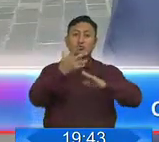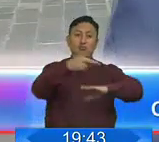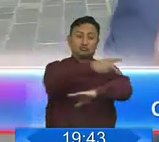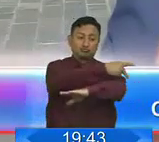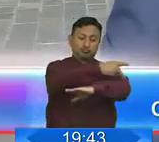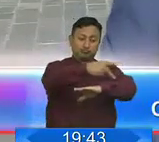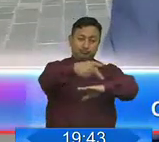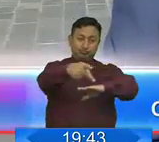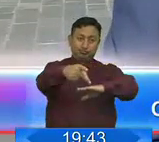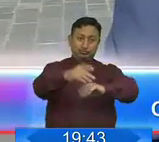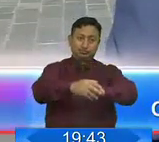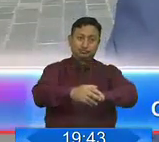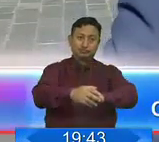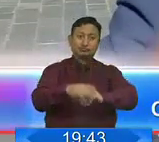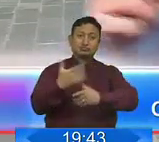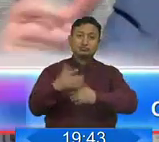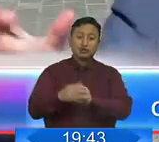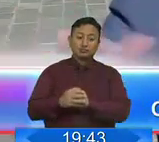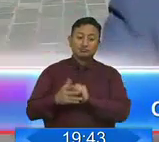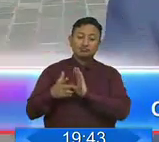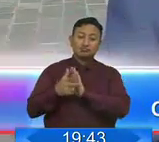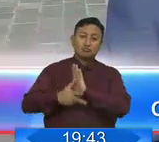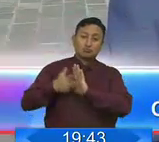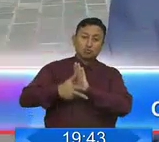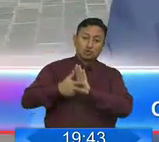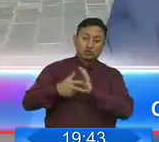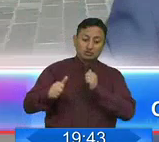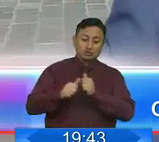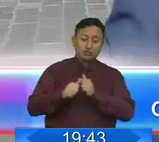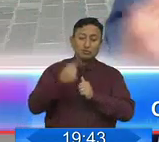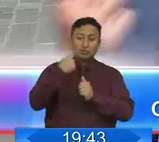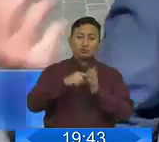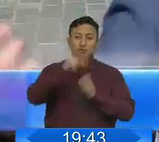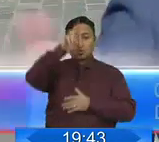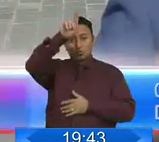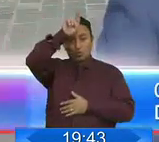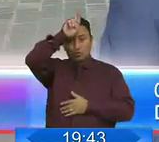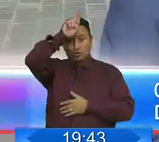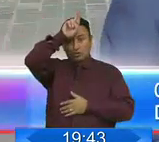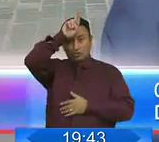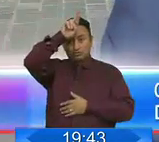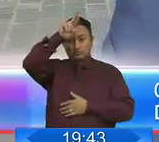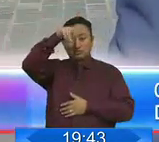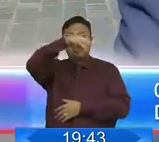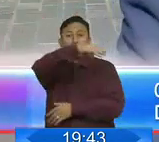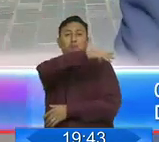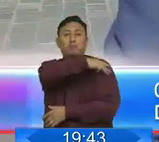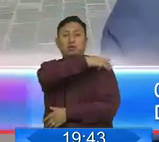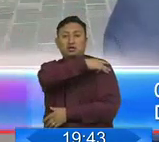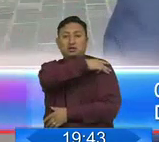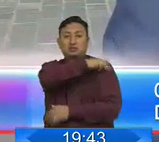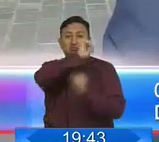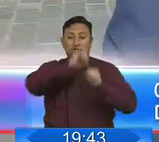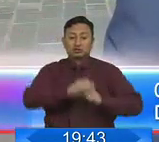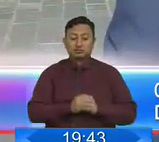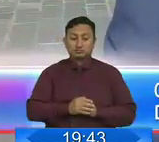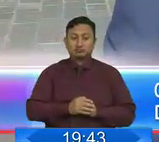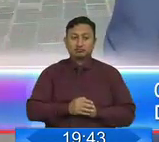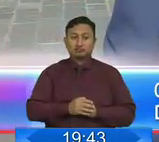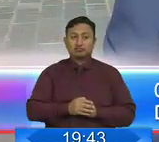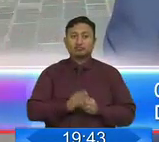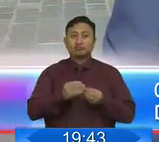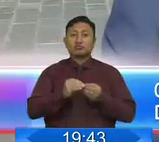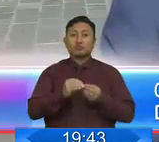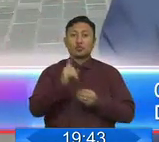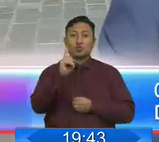ciudad, en los trenes de cercanía que conecten el cantón Rumiñahui, el cantón Mejía con la línea 1 del metro de